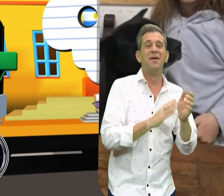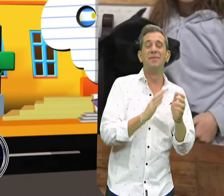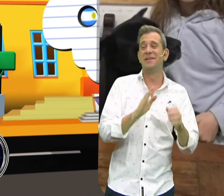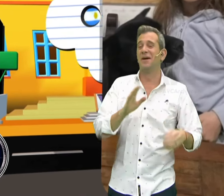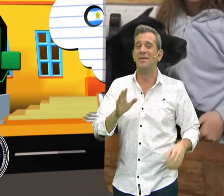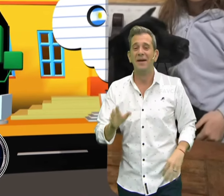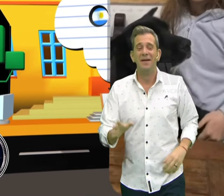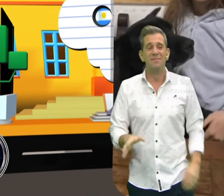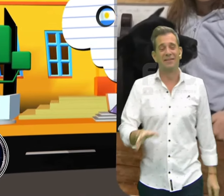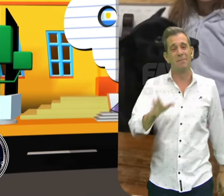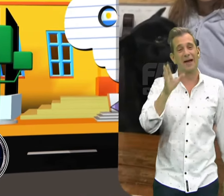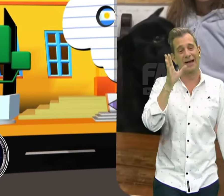No nos toquen el control remoto. Podía haber desbarrancado. Te lo pido, por favor. Vamos a